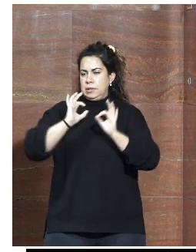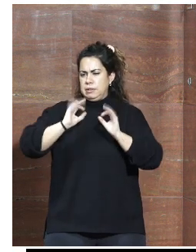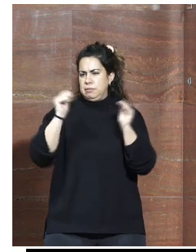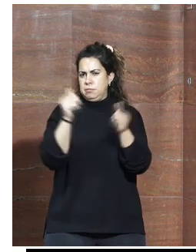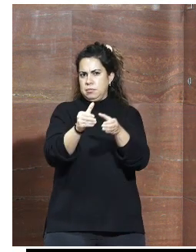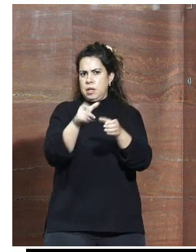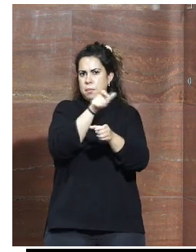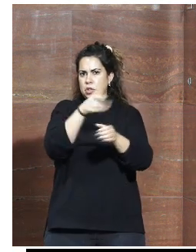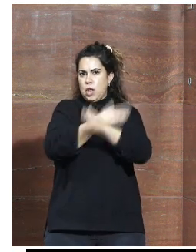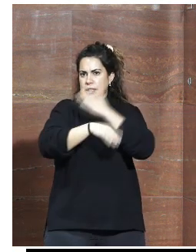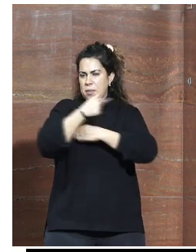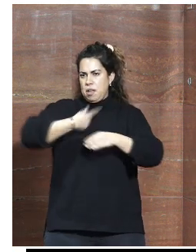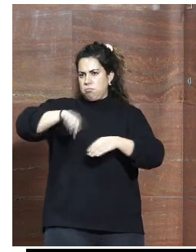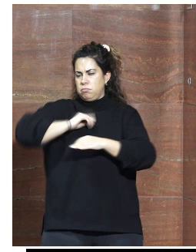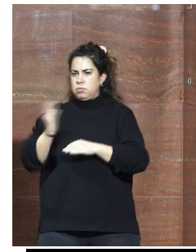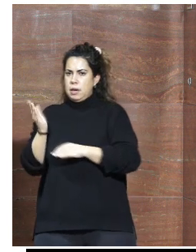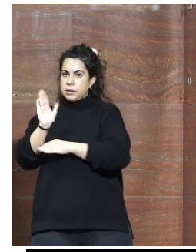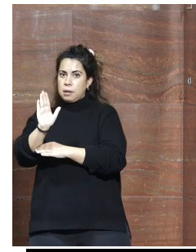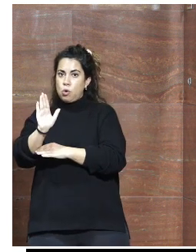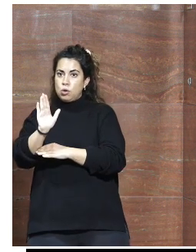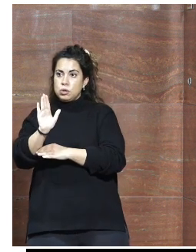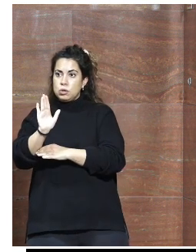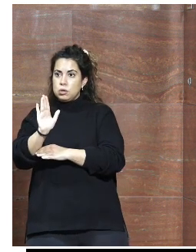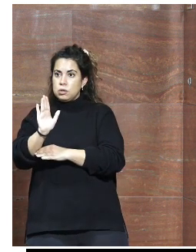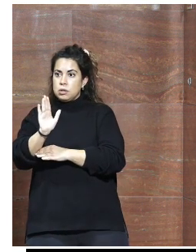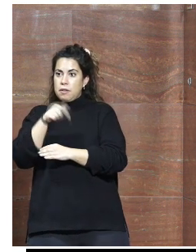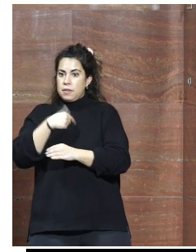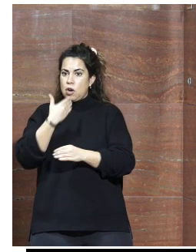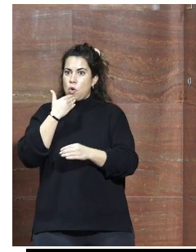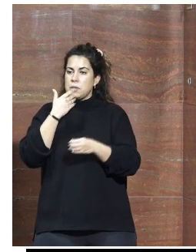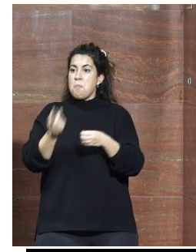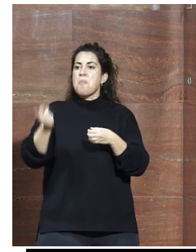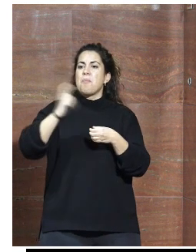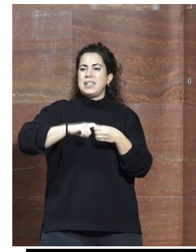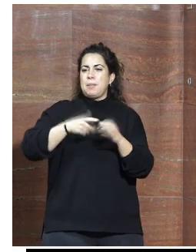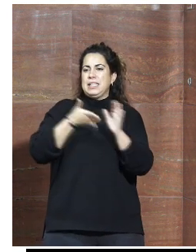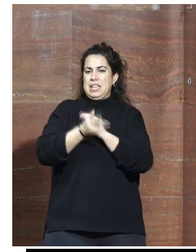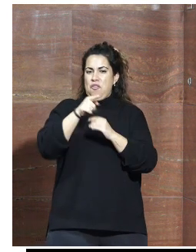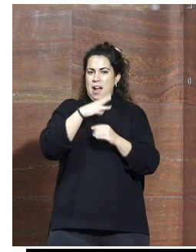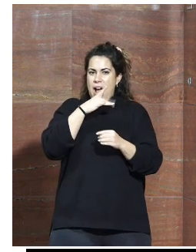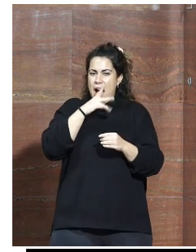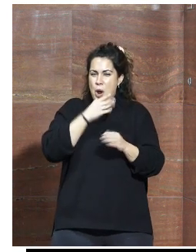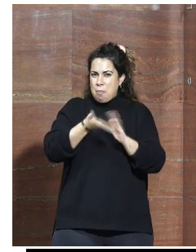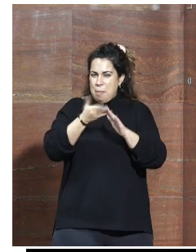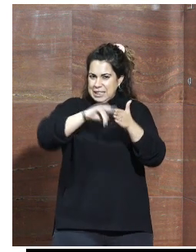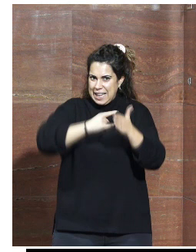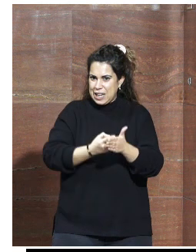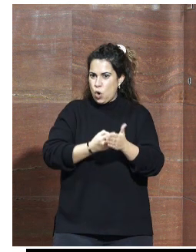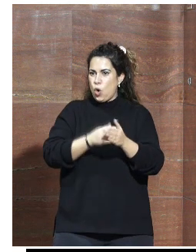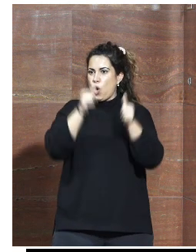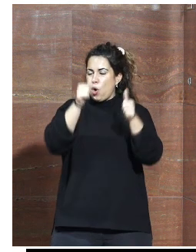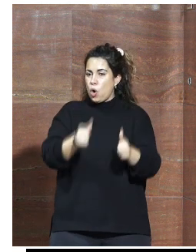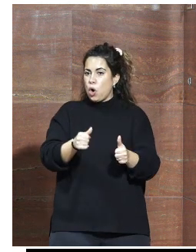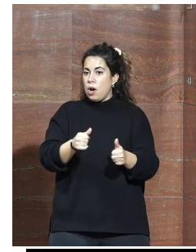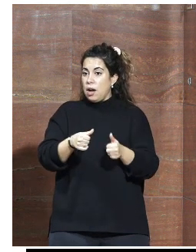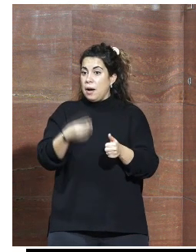a las que representamos, que sí que están aportando ese granito, se están convirtiendo en técnicos, en compañeros a veces de igual a igual, y en un trabajo